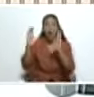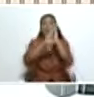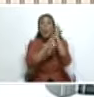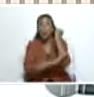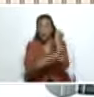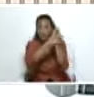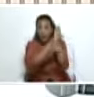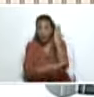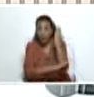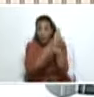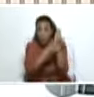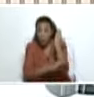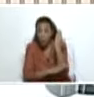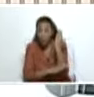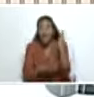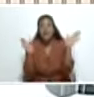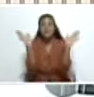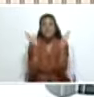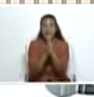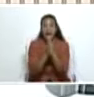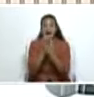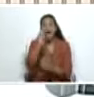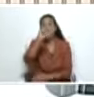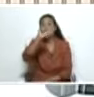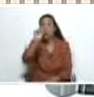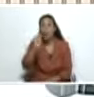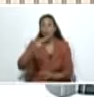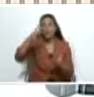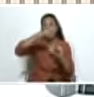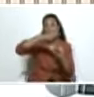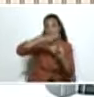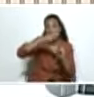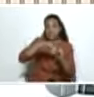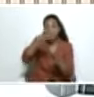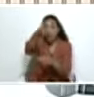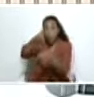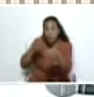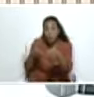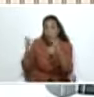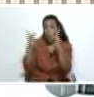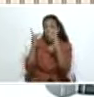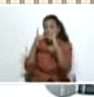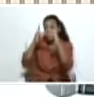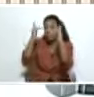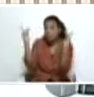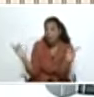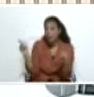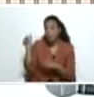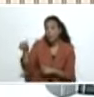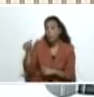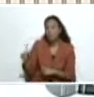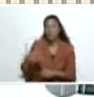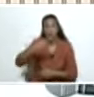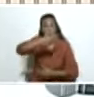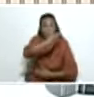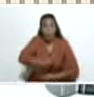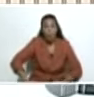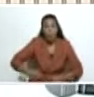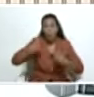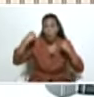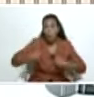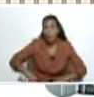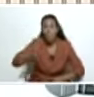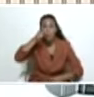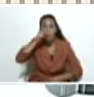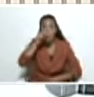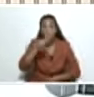con San Antonio del Táchira, correcto. Allá está nada más y nada menos que el comandante de la batalla de los